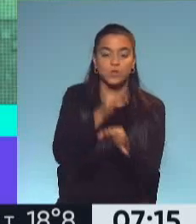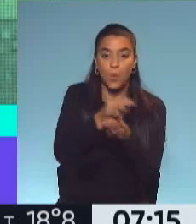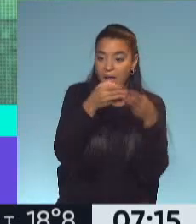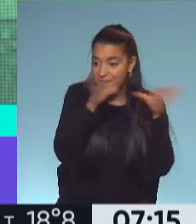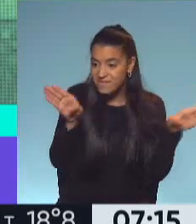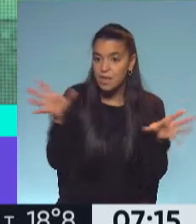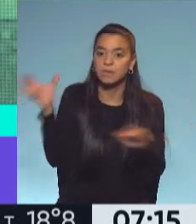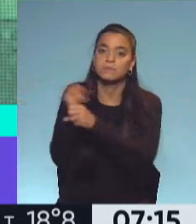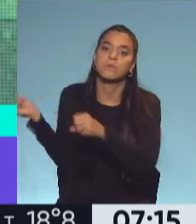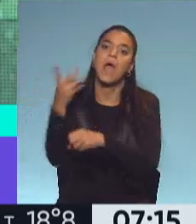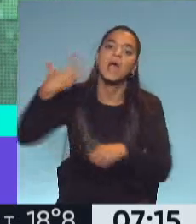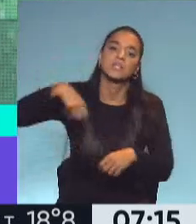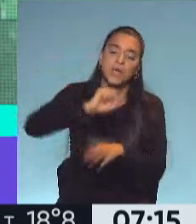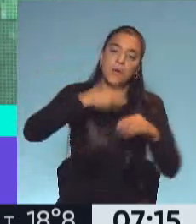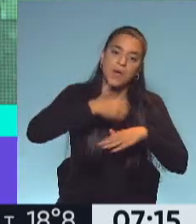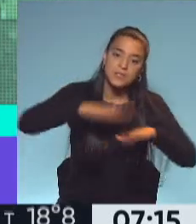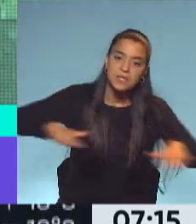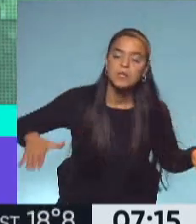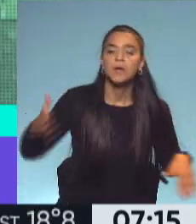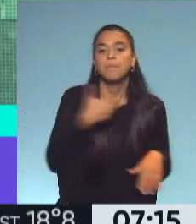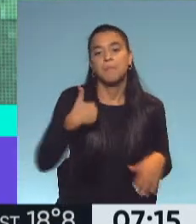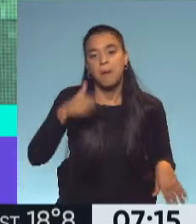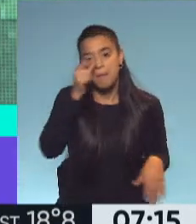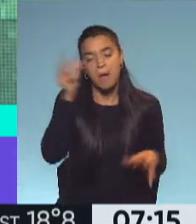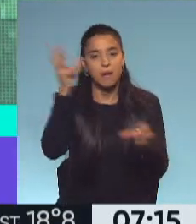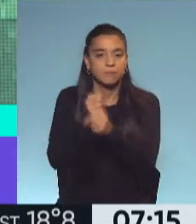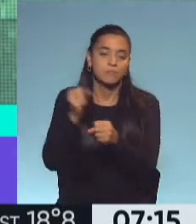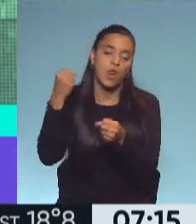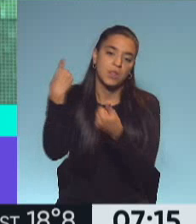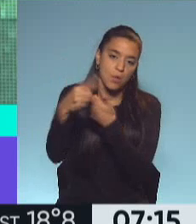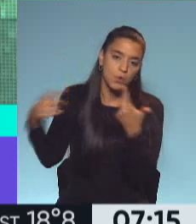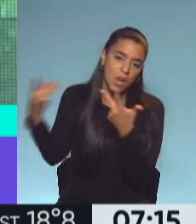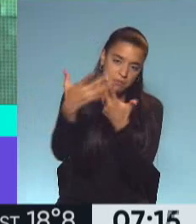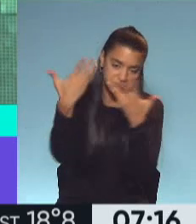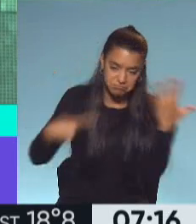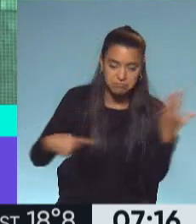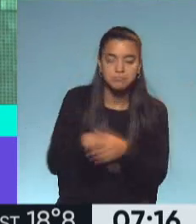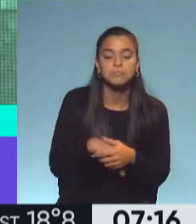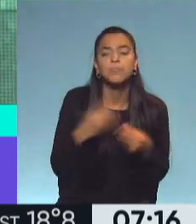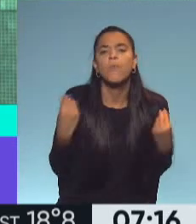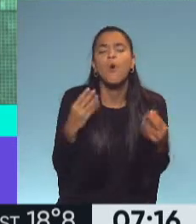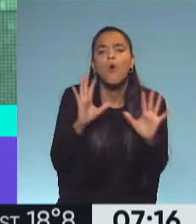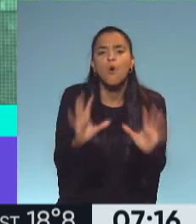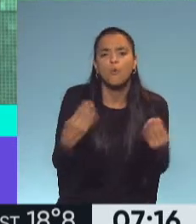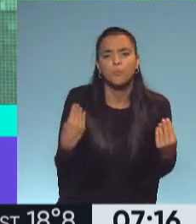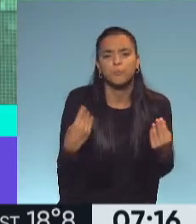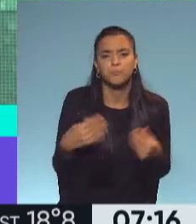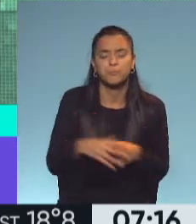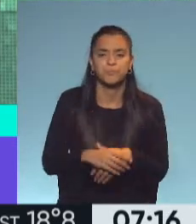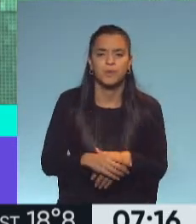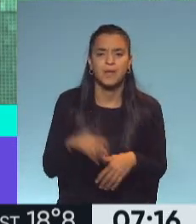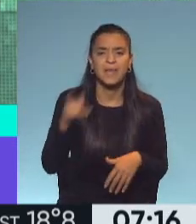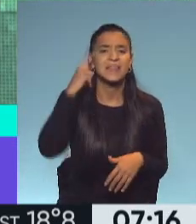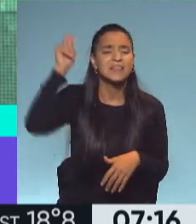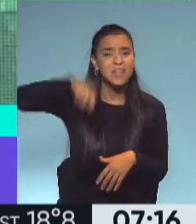a día de llevar a los chicos al colegio, papás, mamás, transporte público y demás. Ahora, ¿Desde qué lugar se agarra un